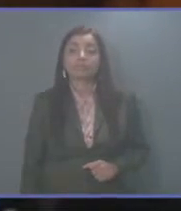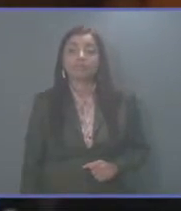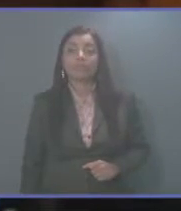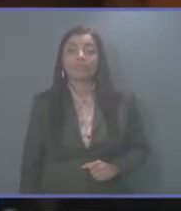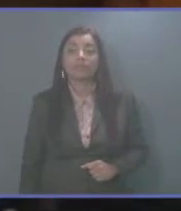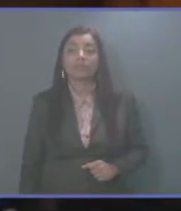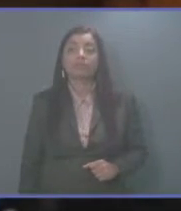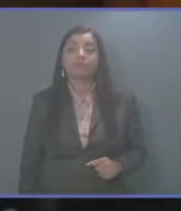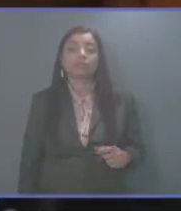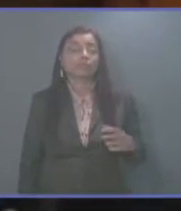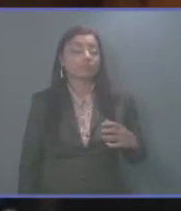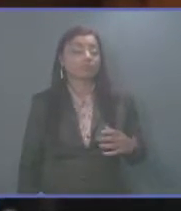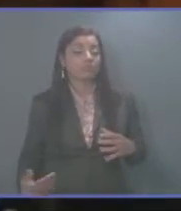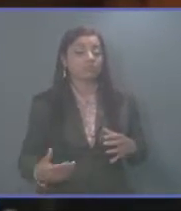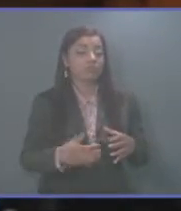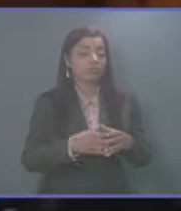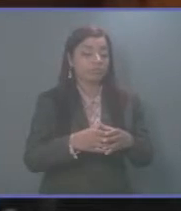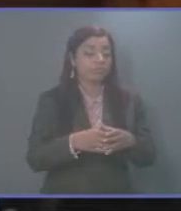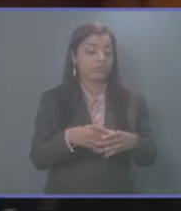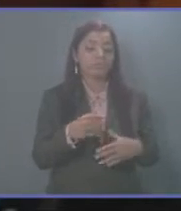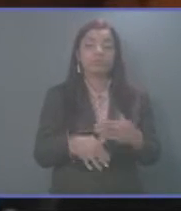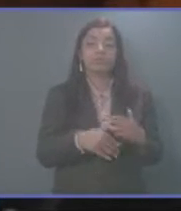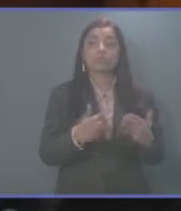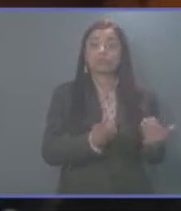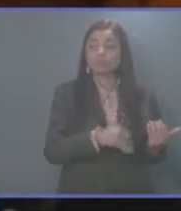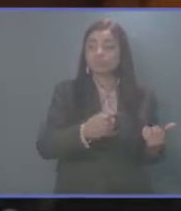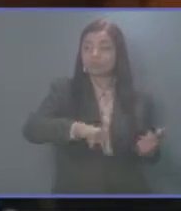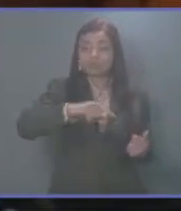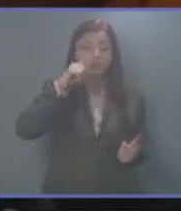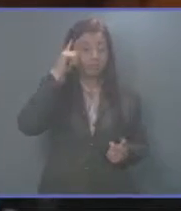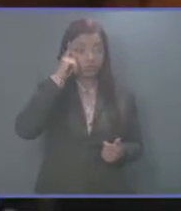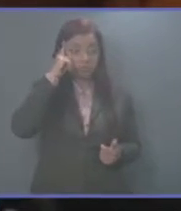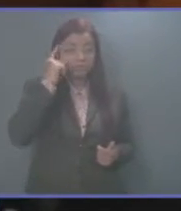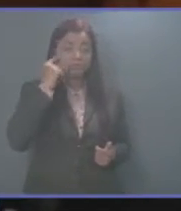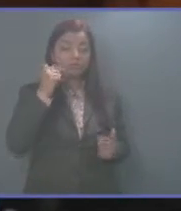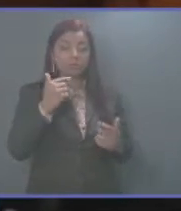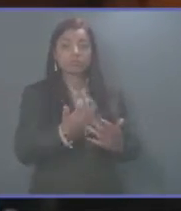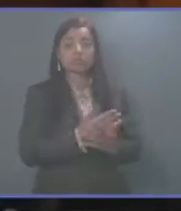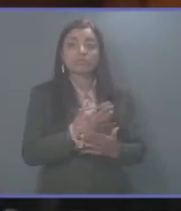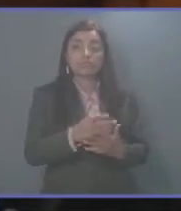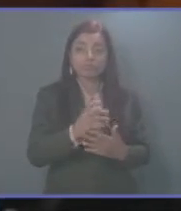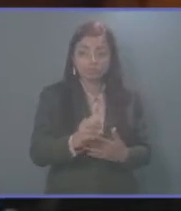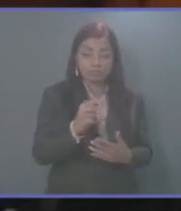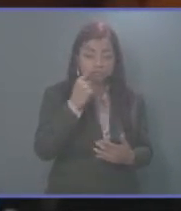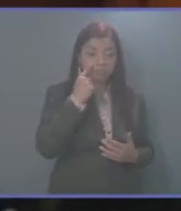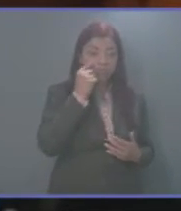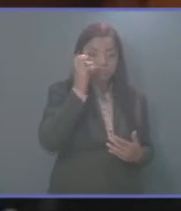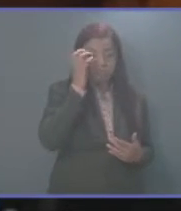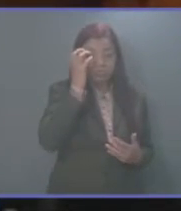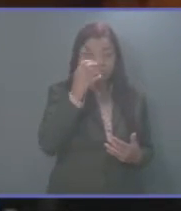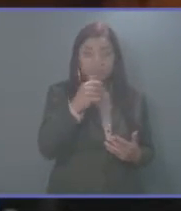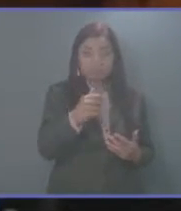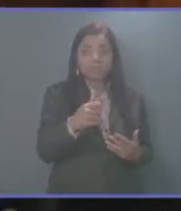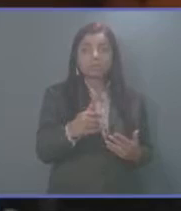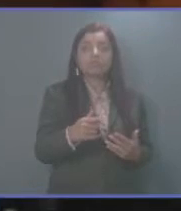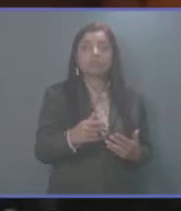La comisión, luego del estudio correspondiente a las observaciones antes